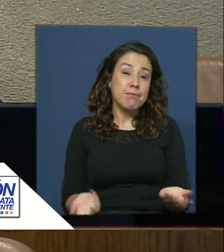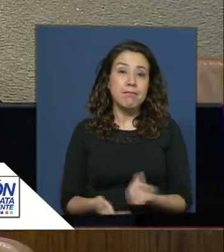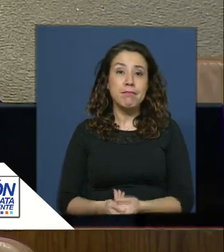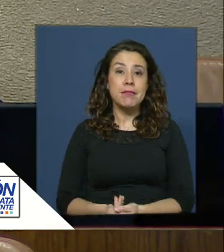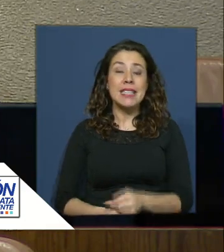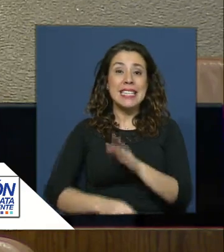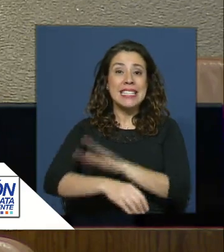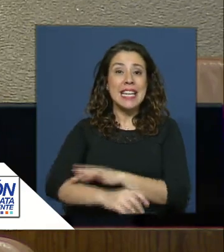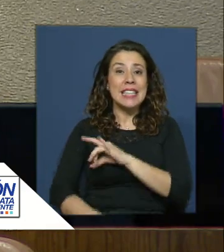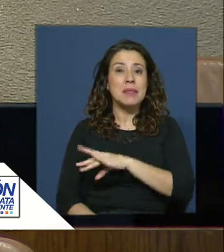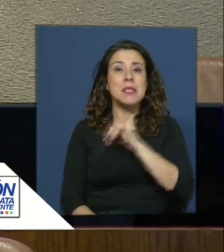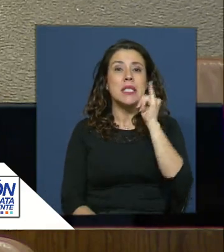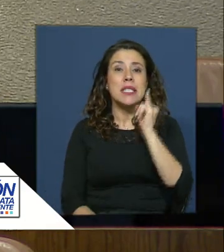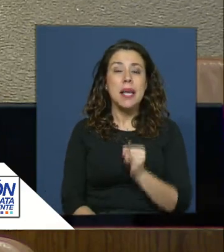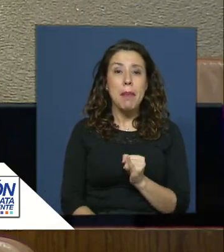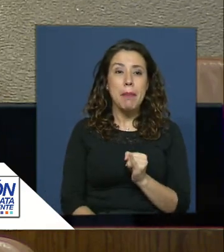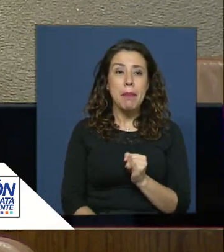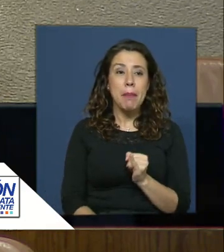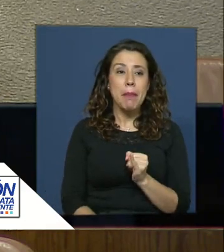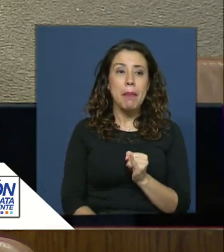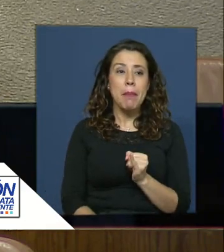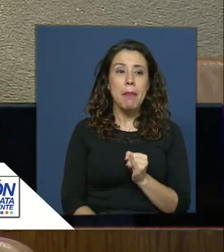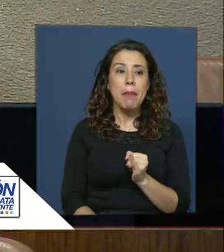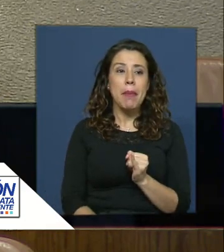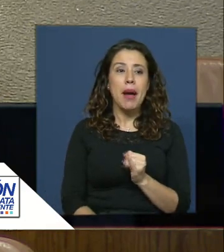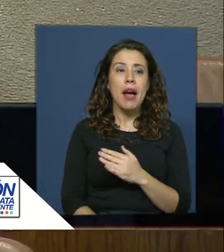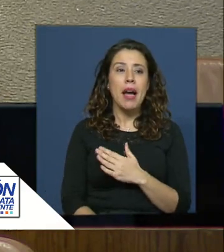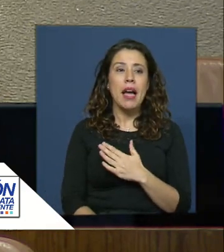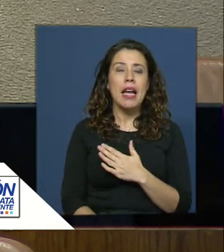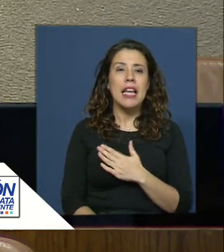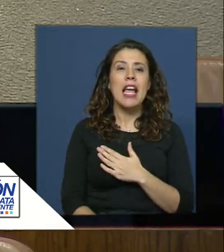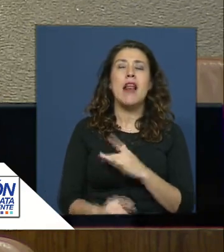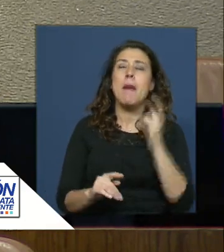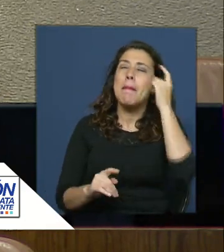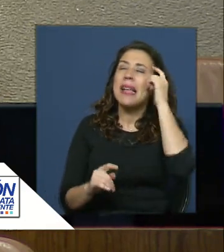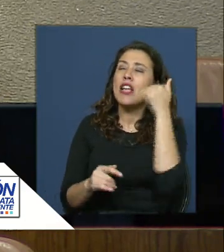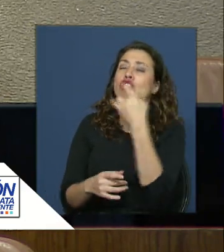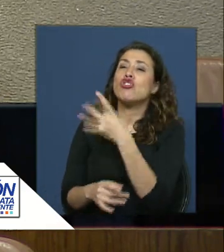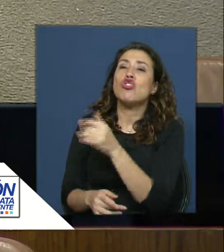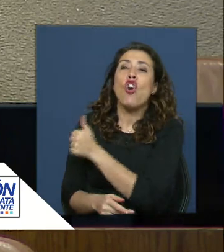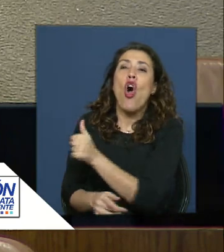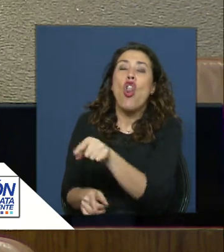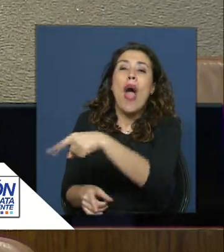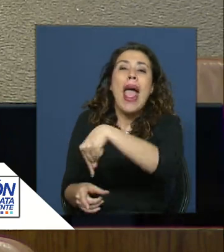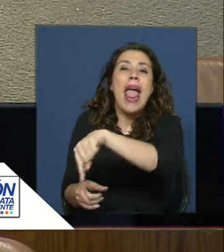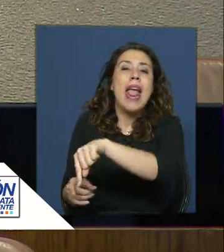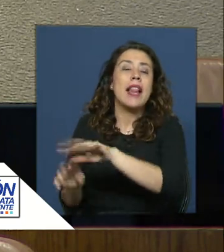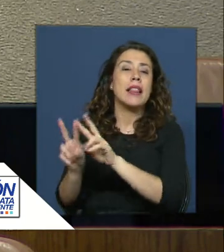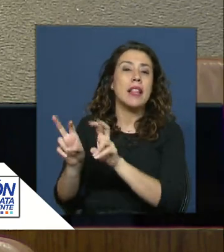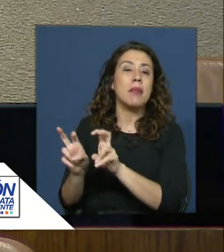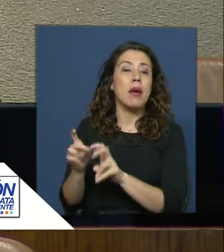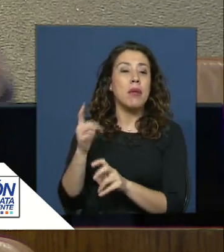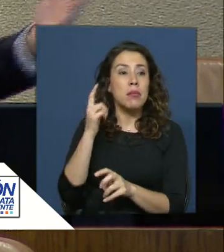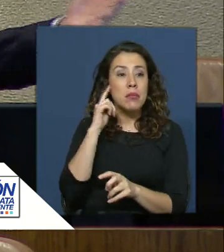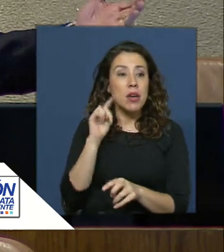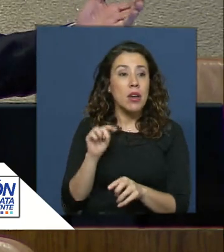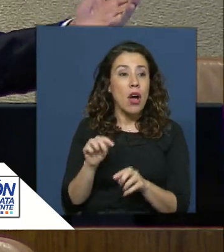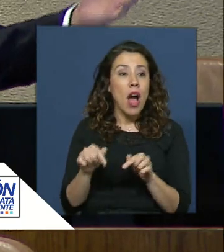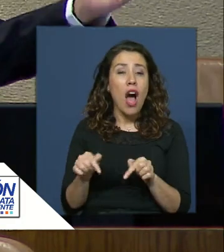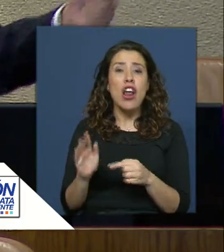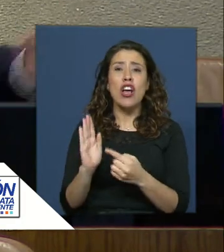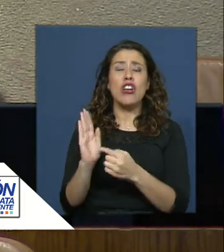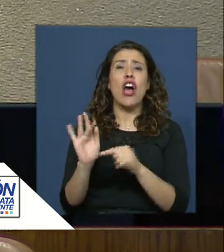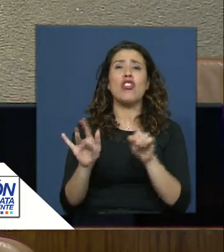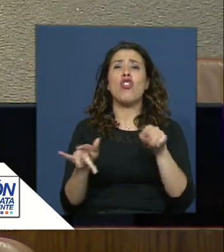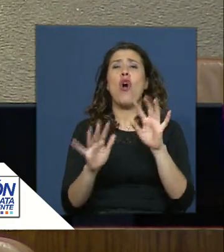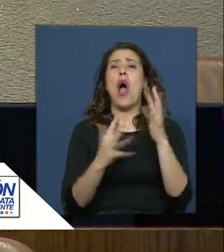la izquierda chilena siempre buscando el lado de ellos. Acá con esto, pero